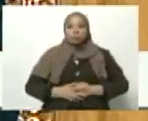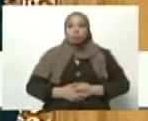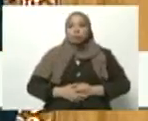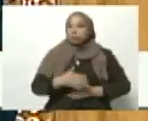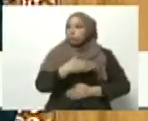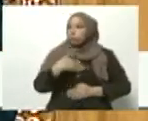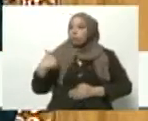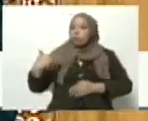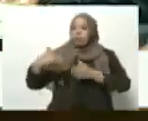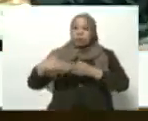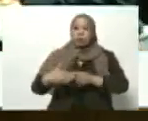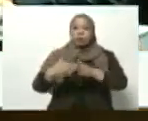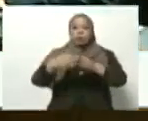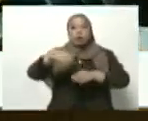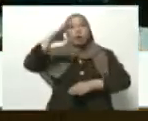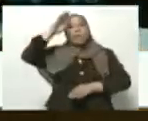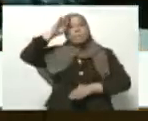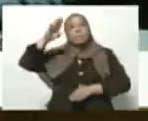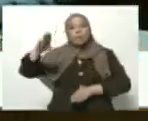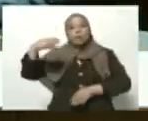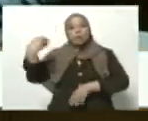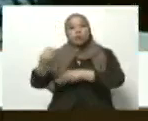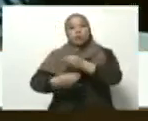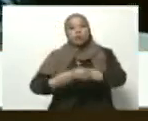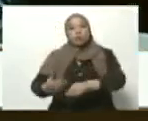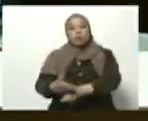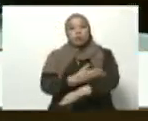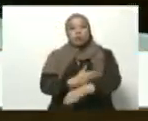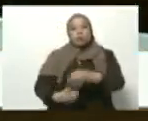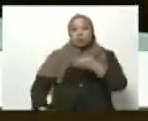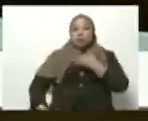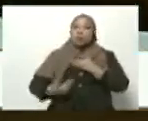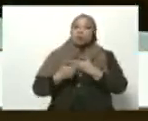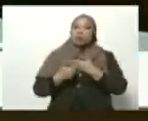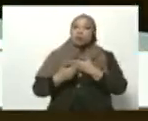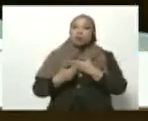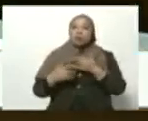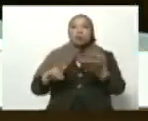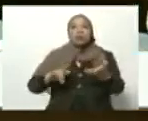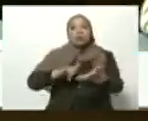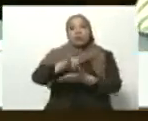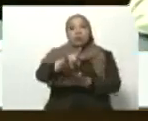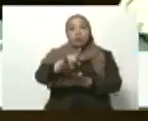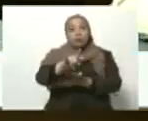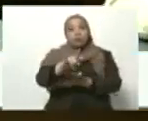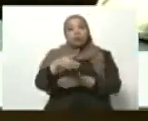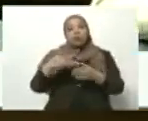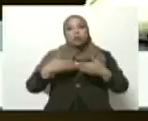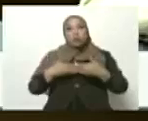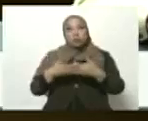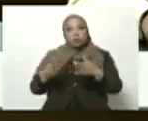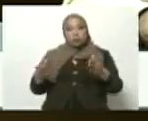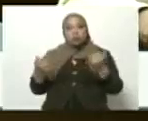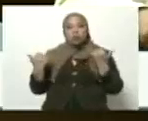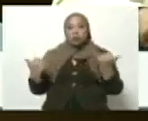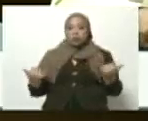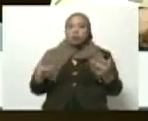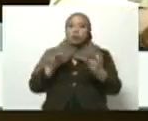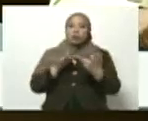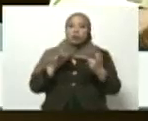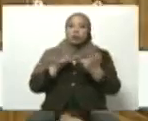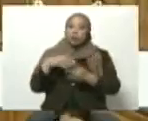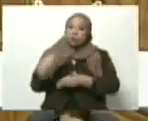quiere meterte en el negocio militar, vamos a proponer un ataque aéreo directo al puerto de José. Directamente lo dice.